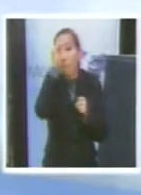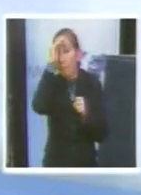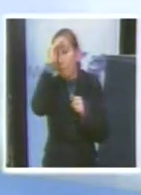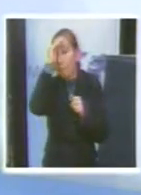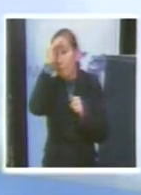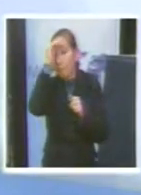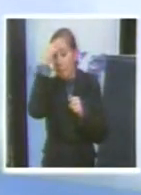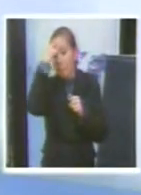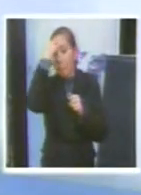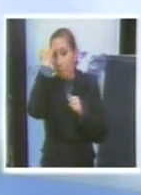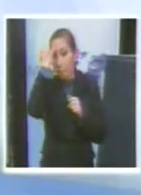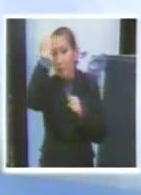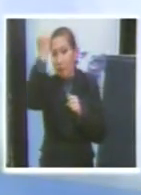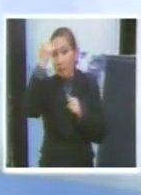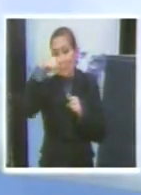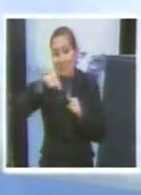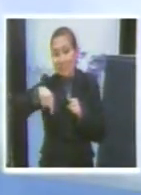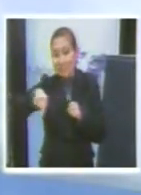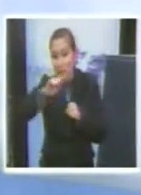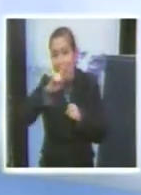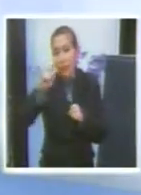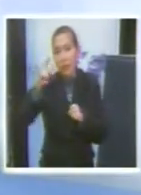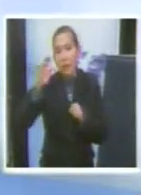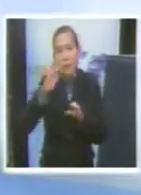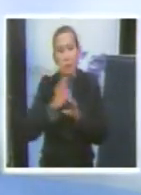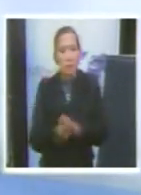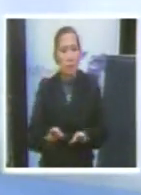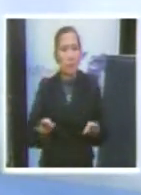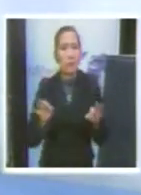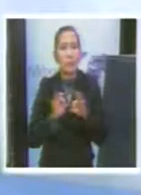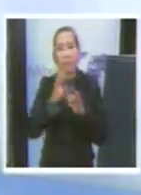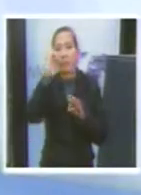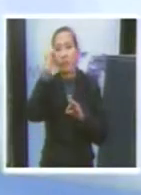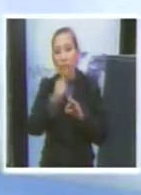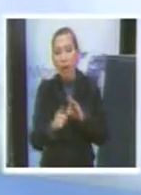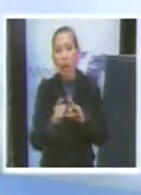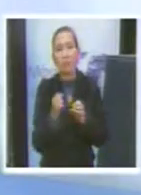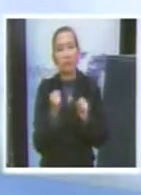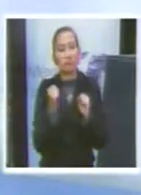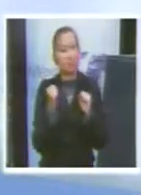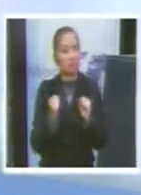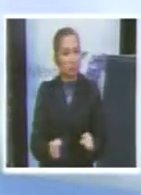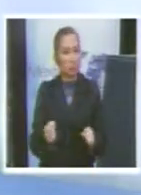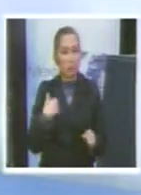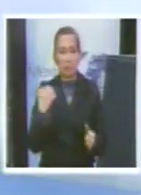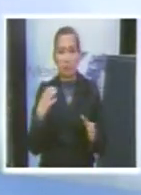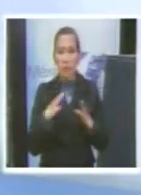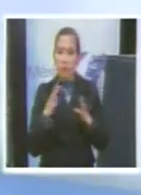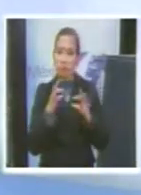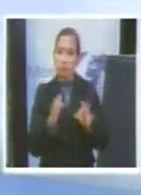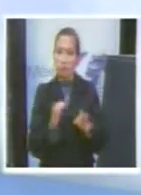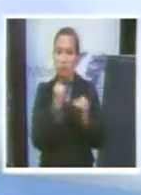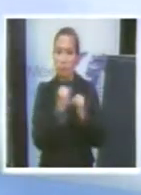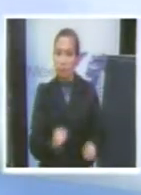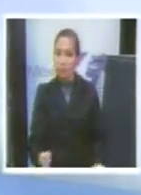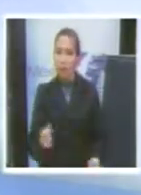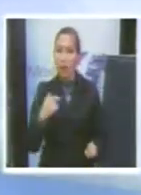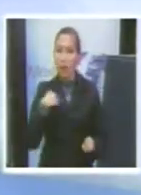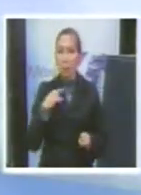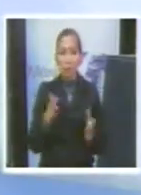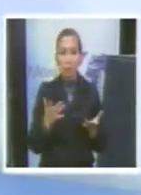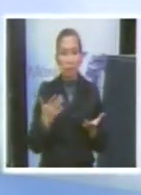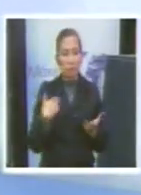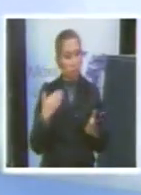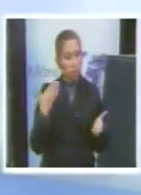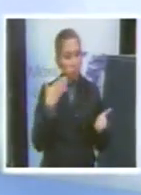pensamiento que ha sido fundamental para afirmar nuestra autonomía, nuestra